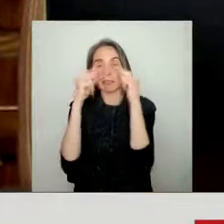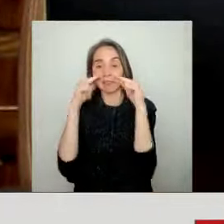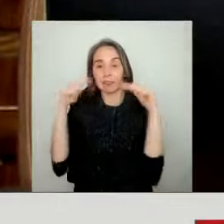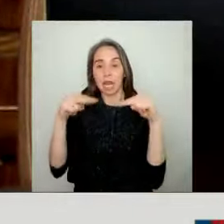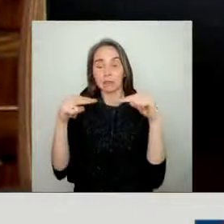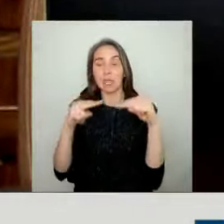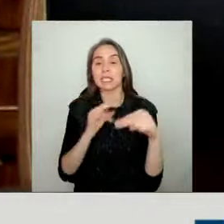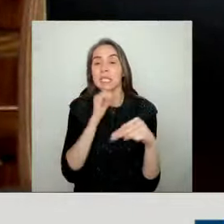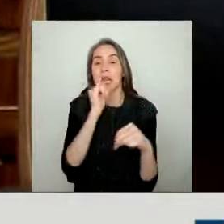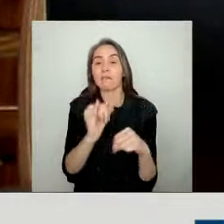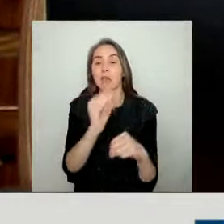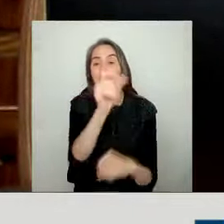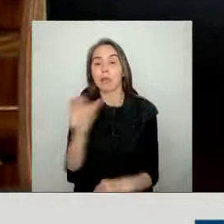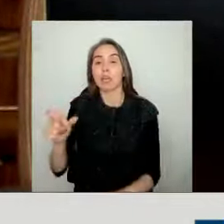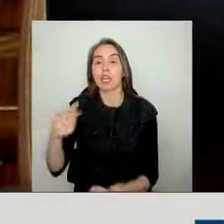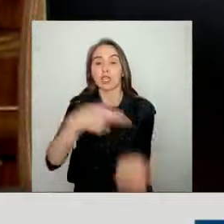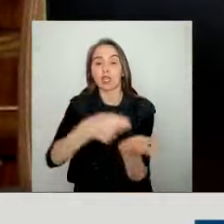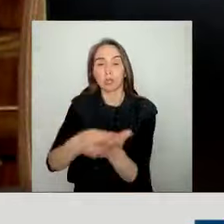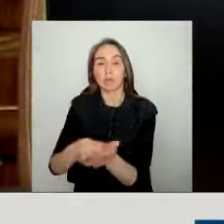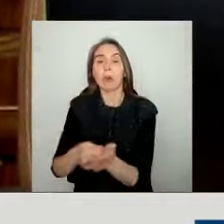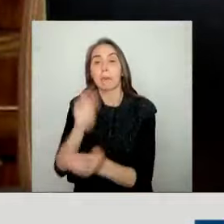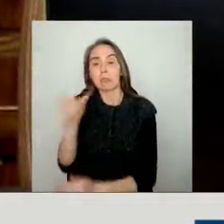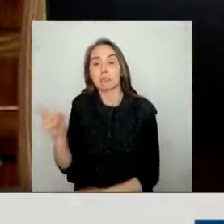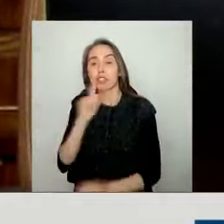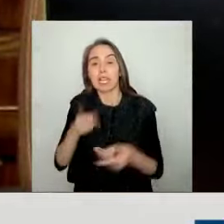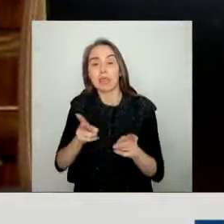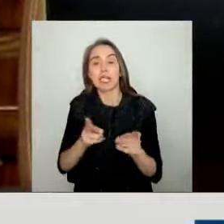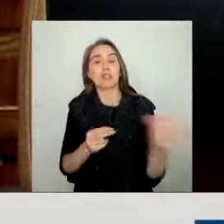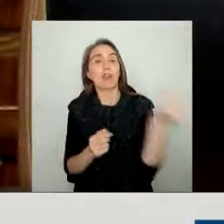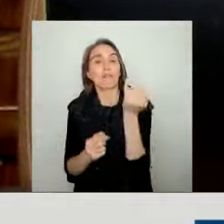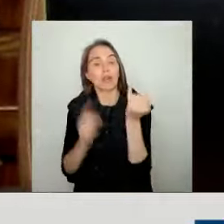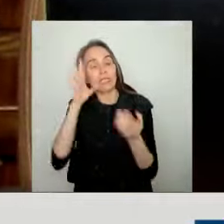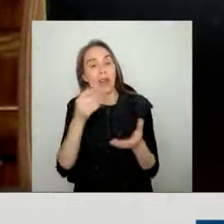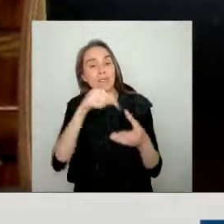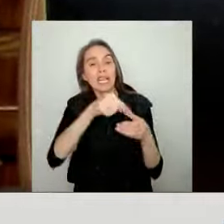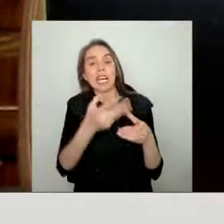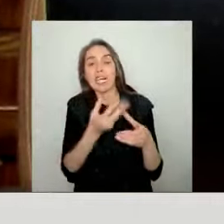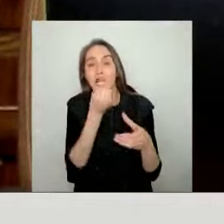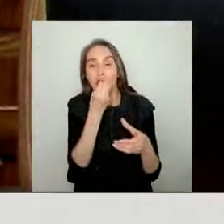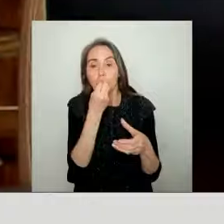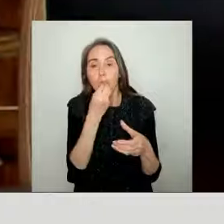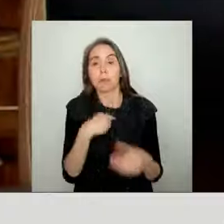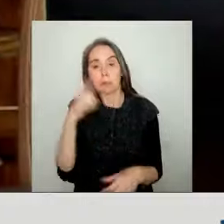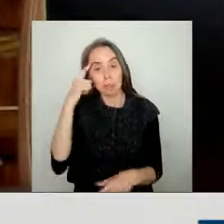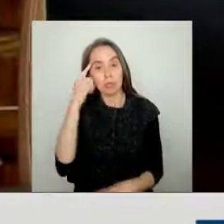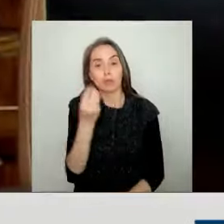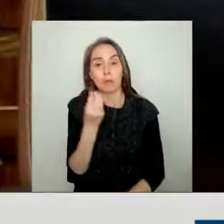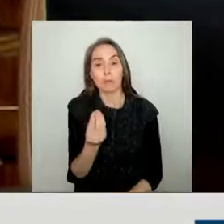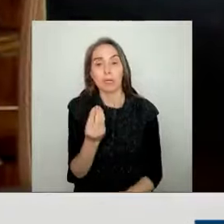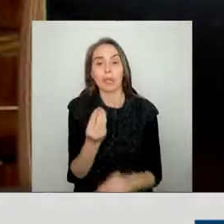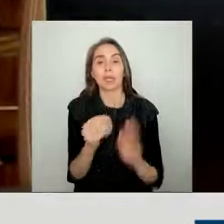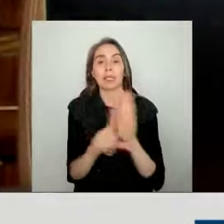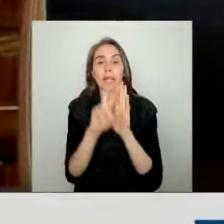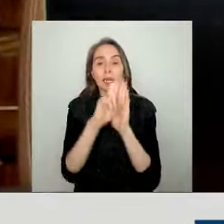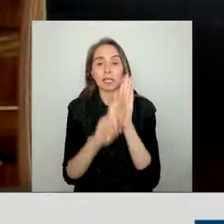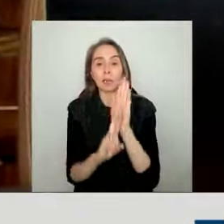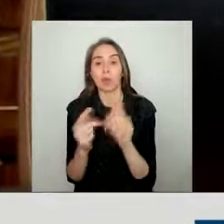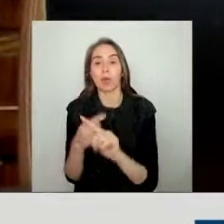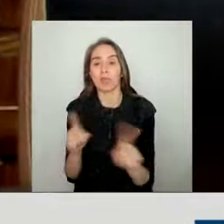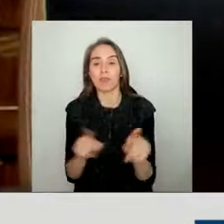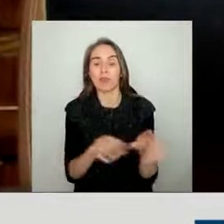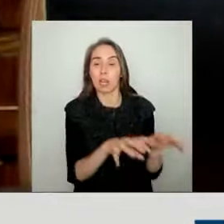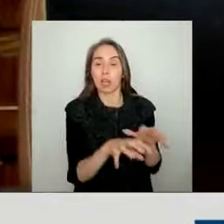derecho a tener información y a saber qué se consume Por supuesto que a mí me parece bien que se regule cuando se trata de la diferencia entre productos